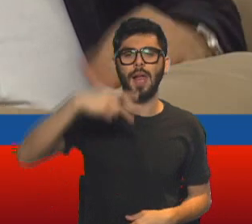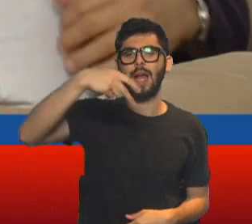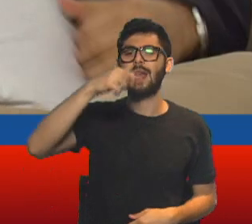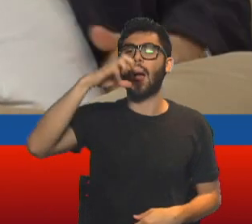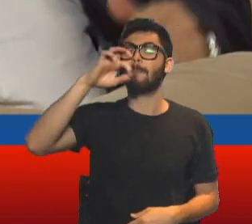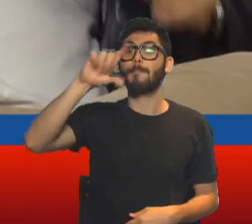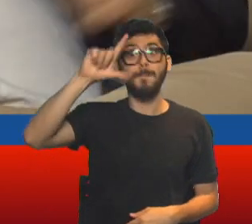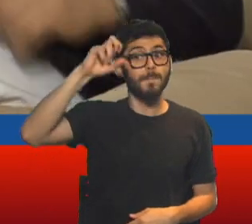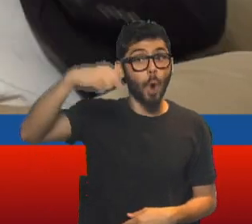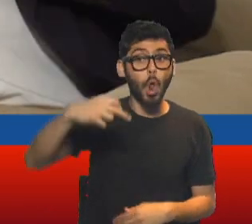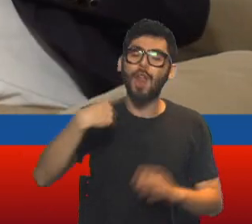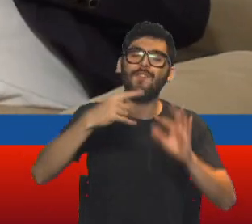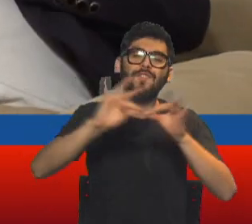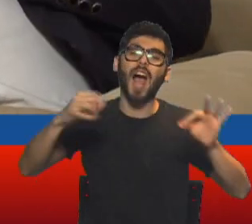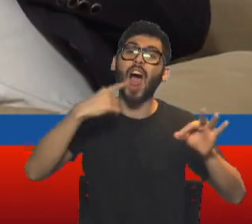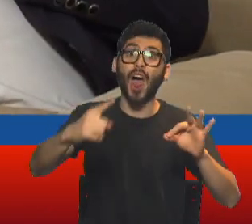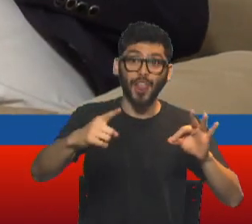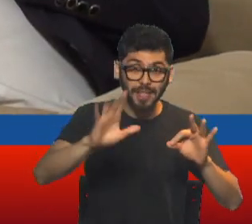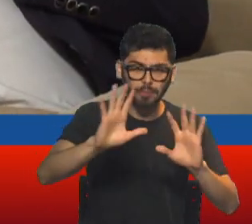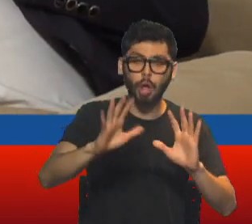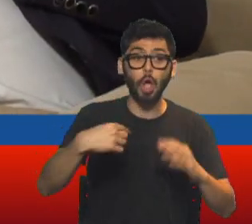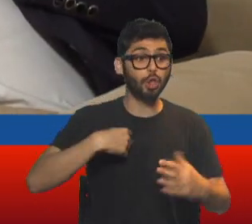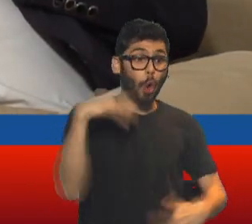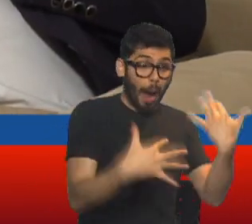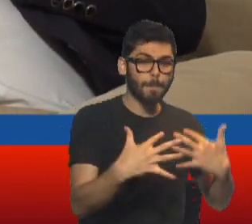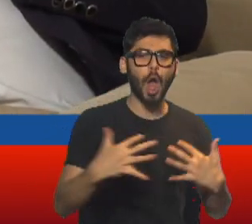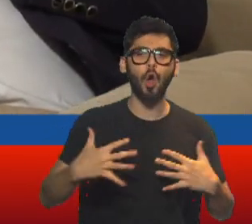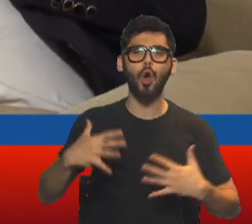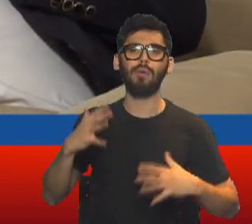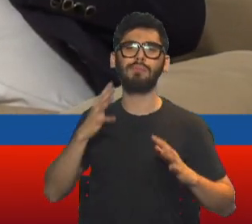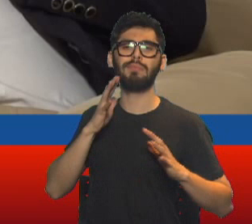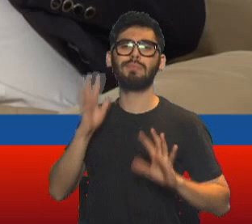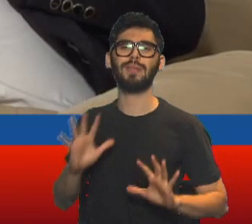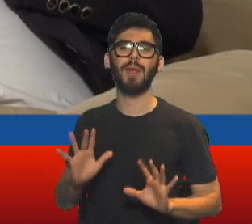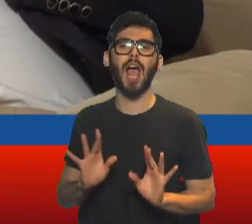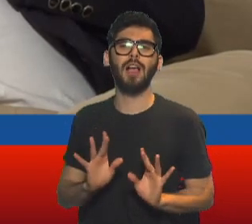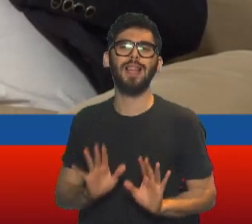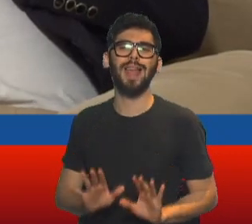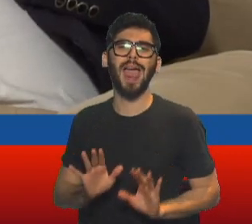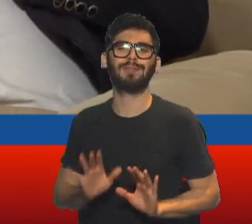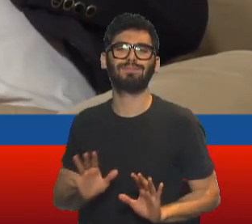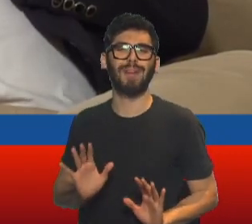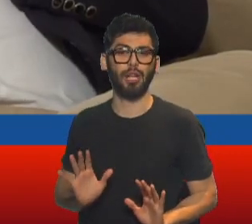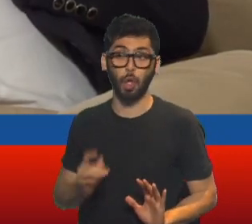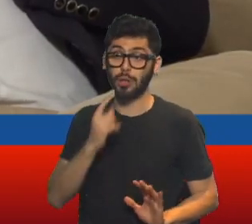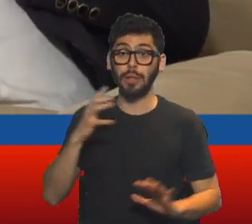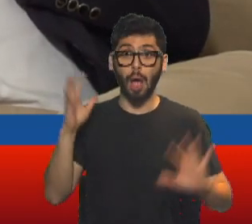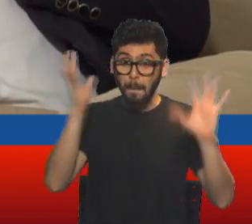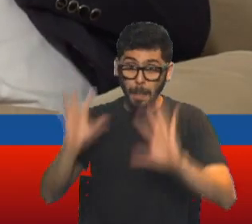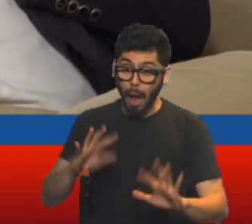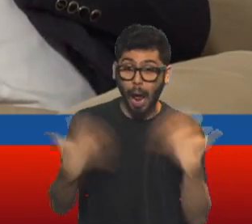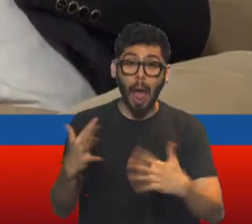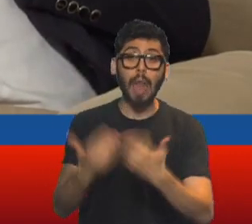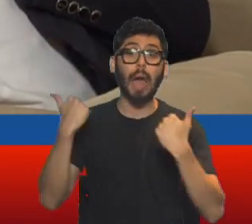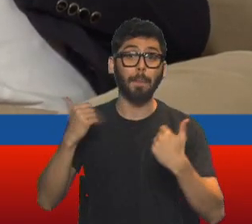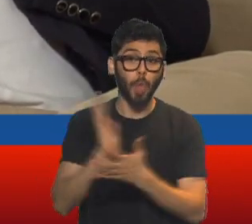estoy apurado. No nos vistamos apurados, si estamos apurados porque nos vamos a equivocar y nos vamos a poner el saco al revés. Chino Navarro, muchísimas gracias. No